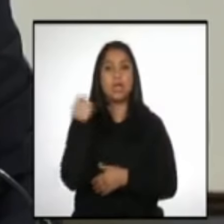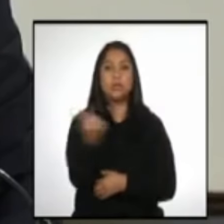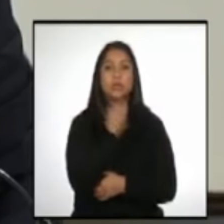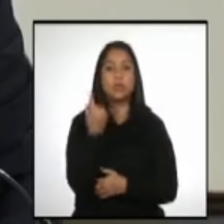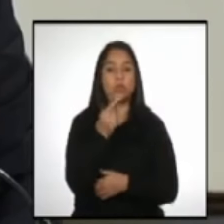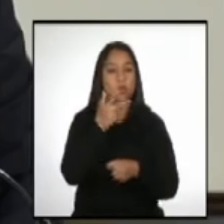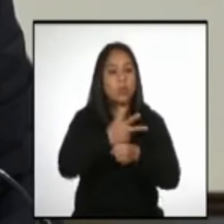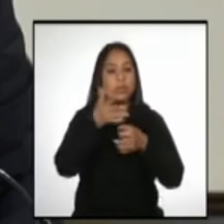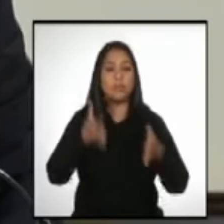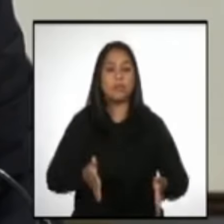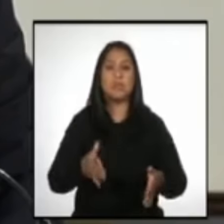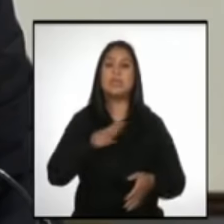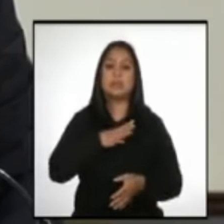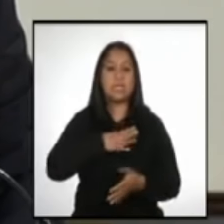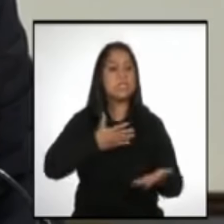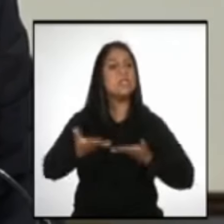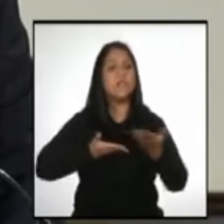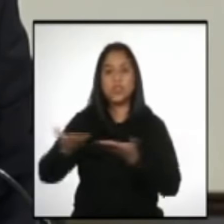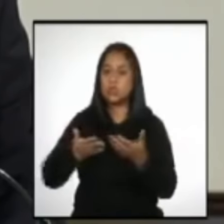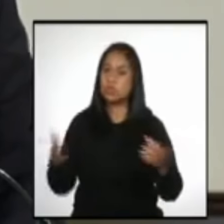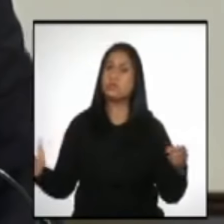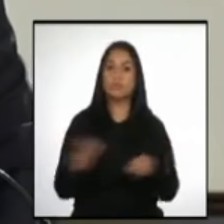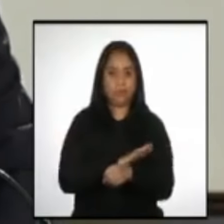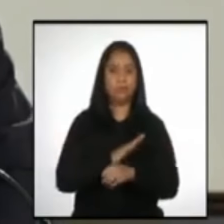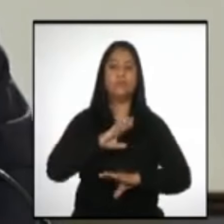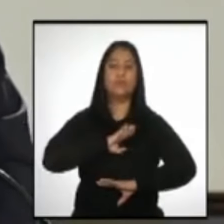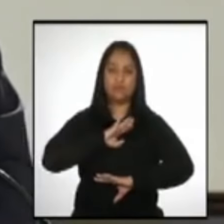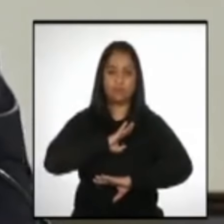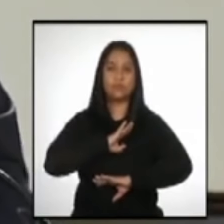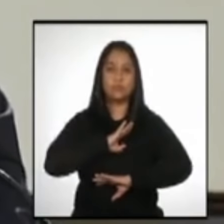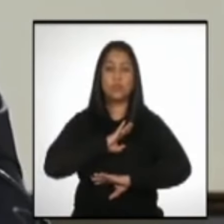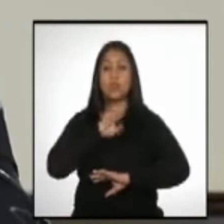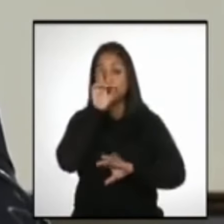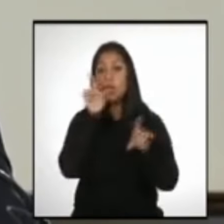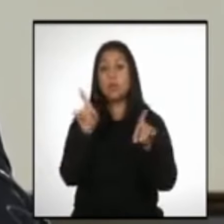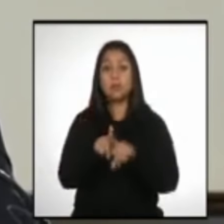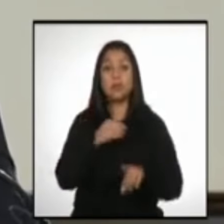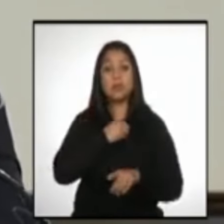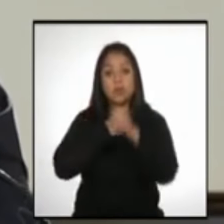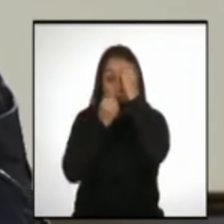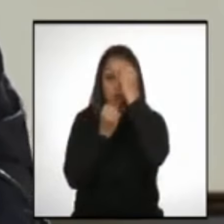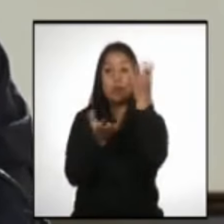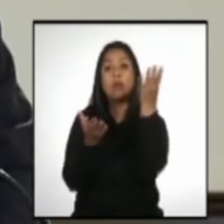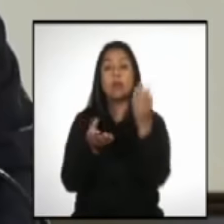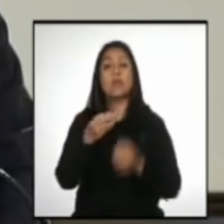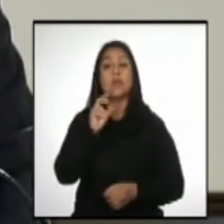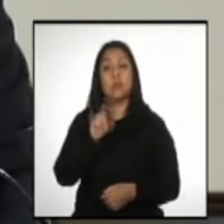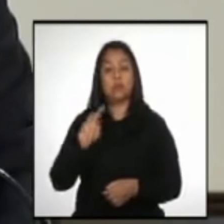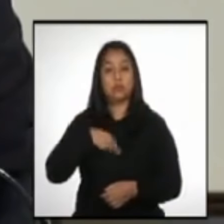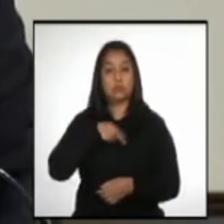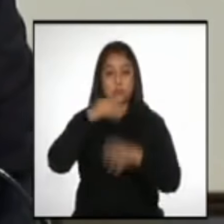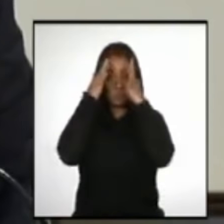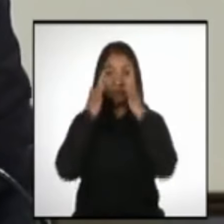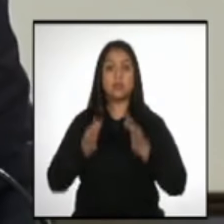los servicios al 100% cubiertos. Además, quiero informarles que hemos tomado la decisión